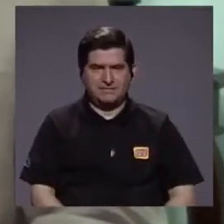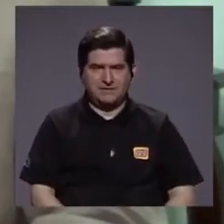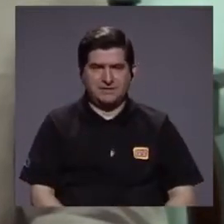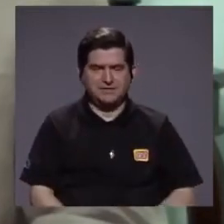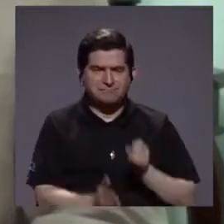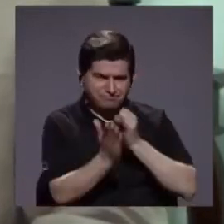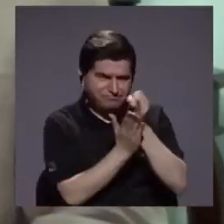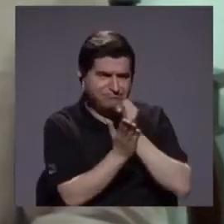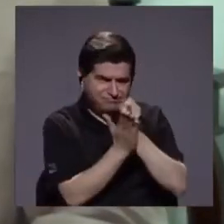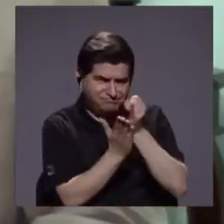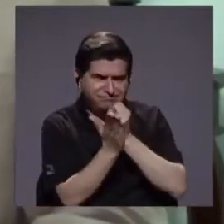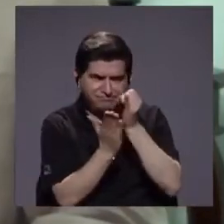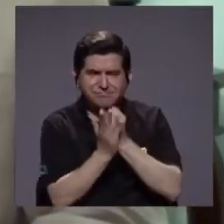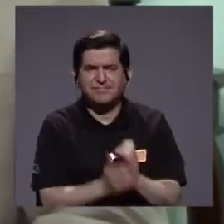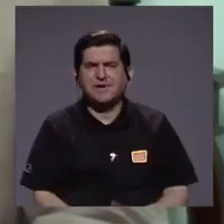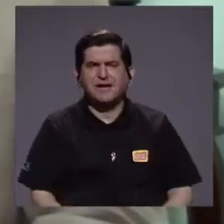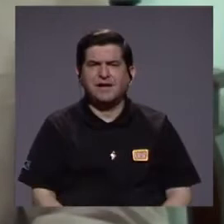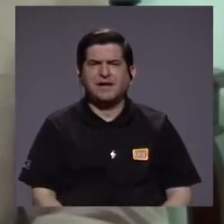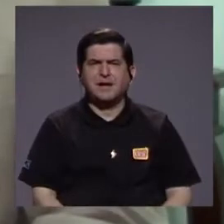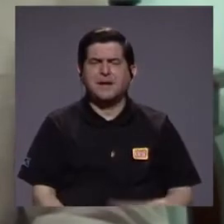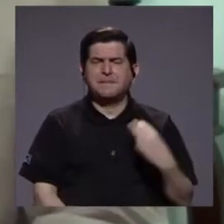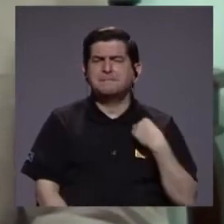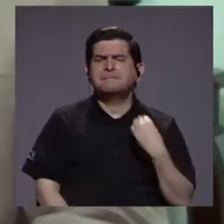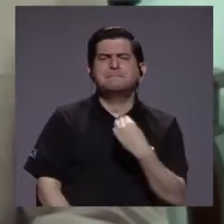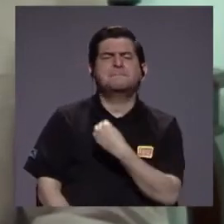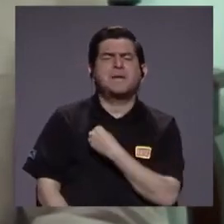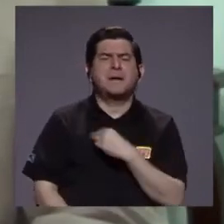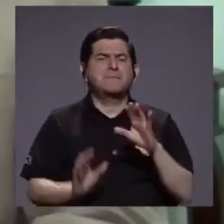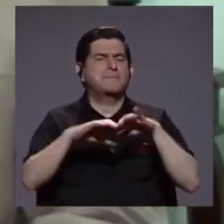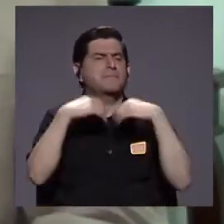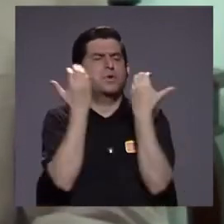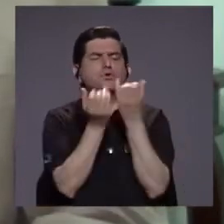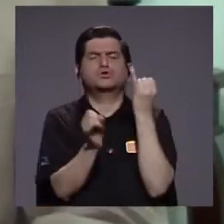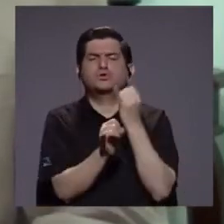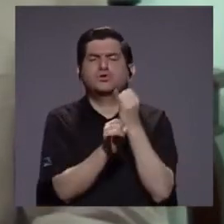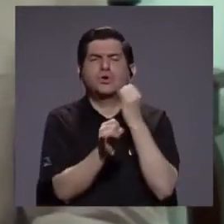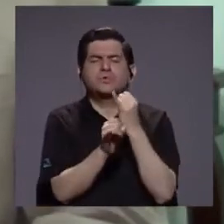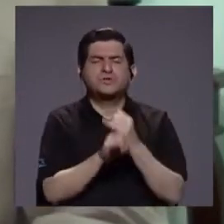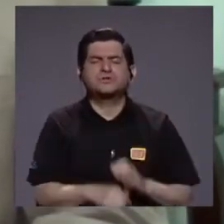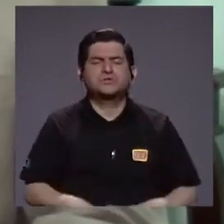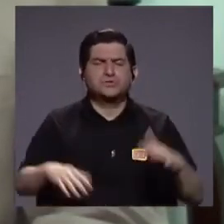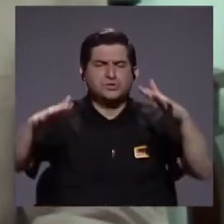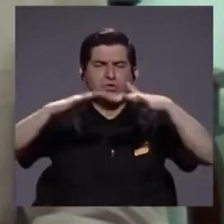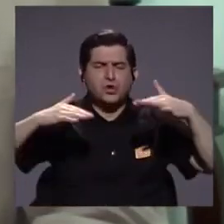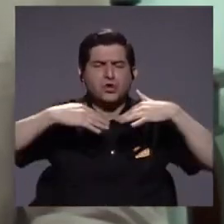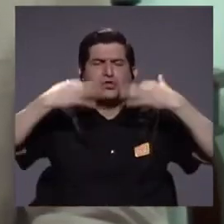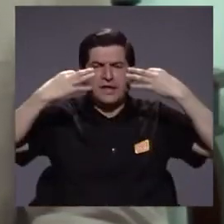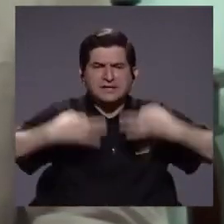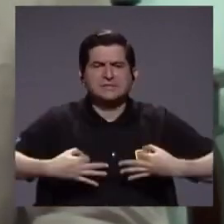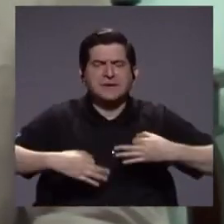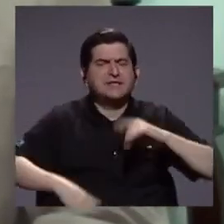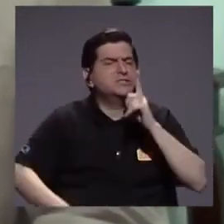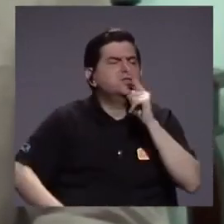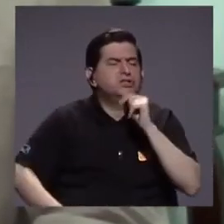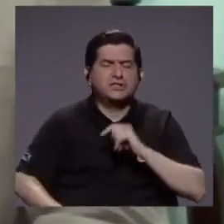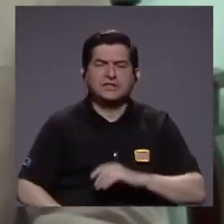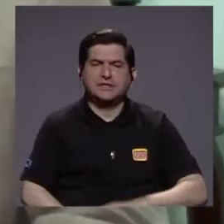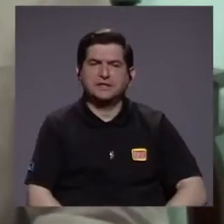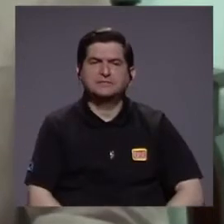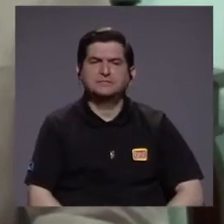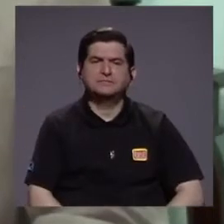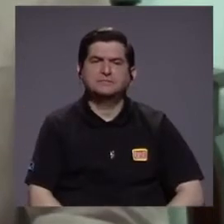que investiguen quiénes conforman la Comisión Institucional de Planta Física, cuáles